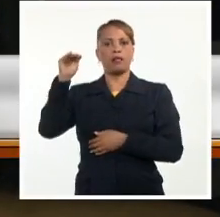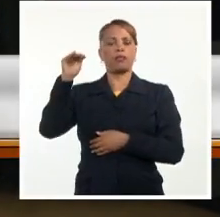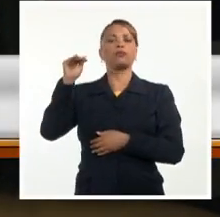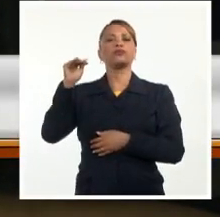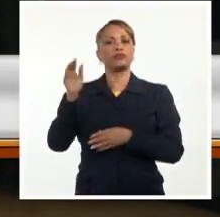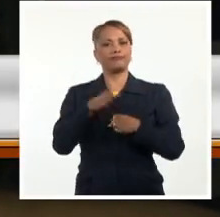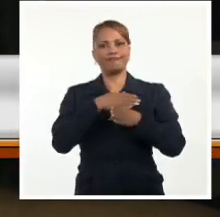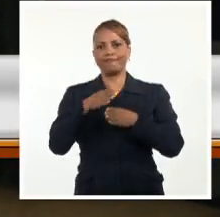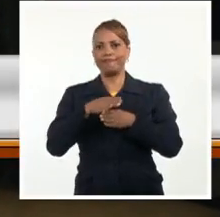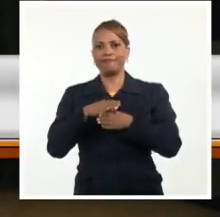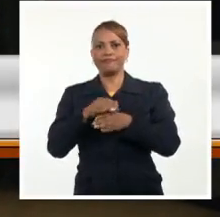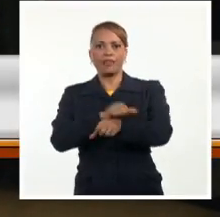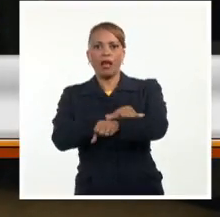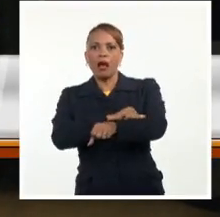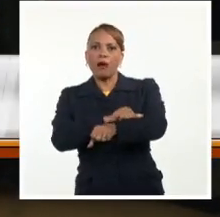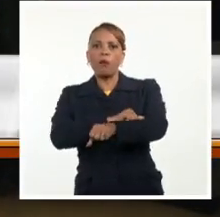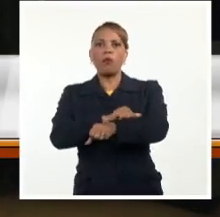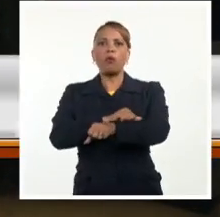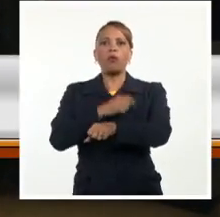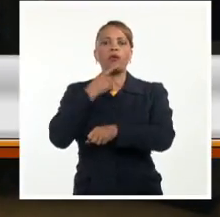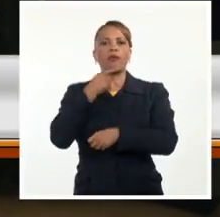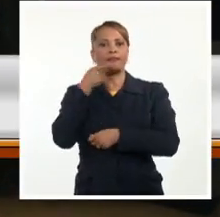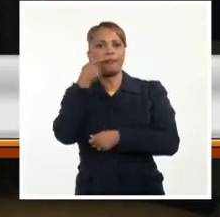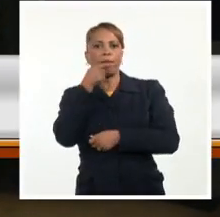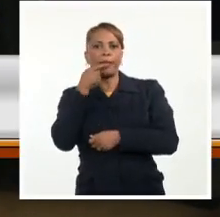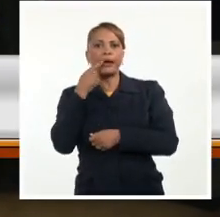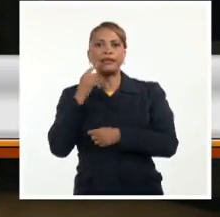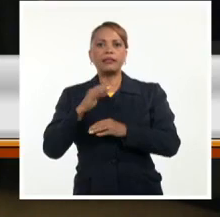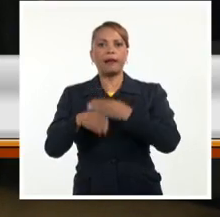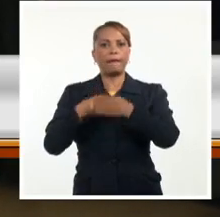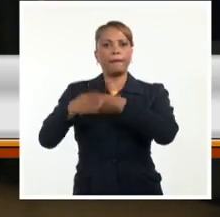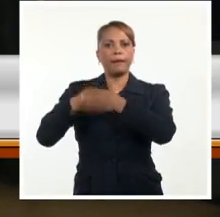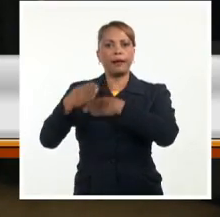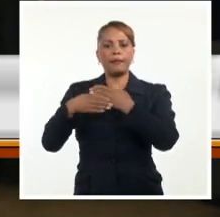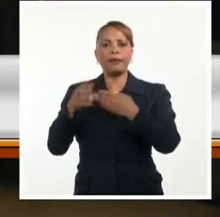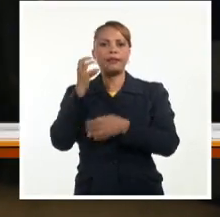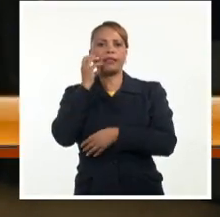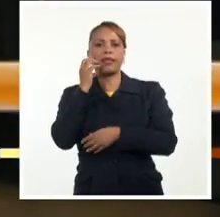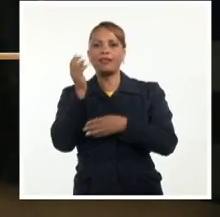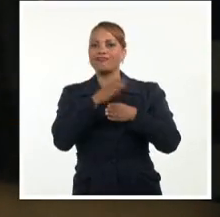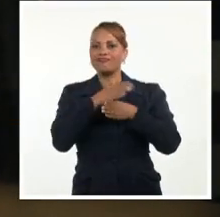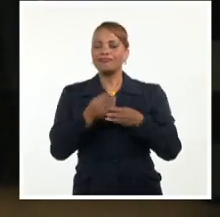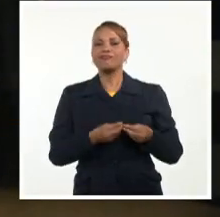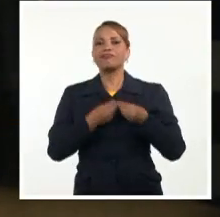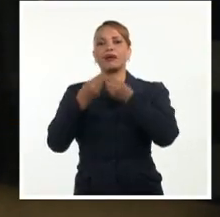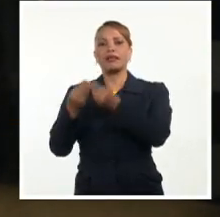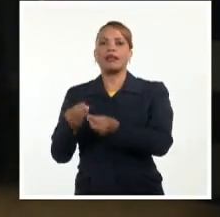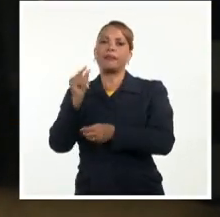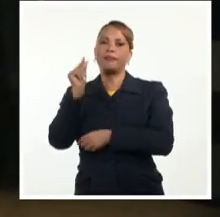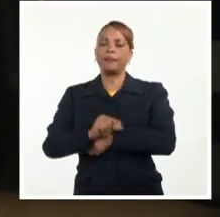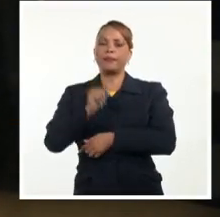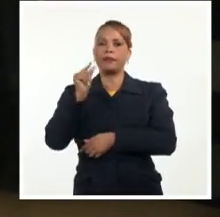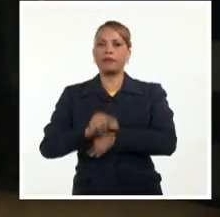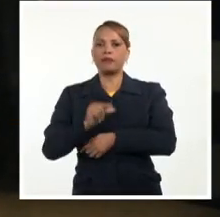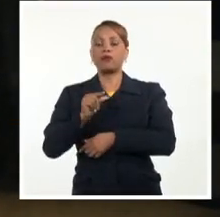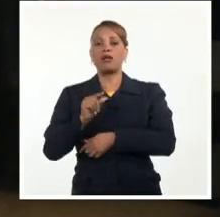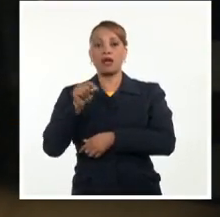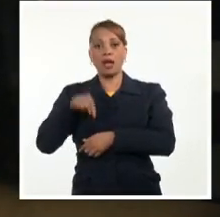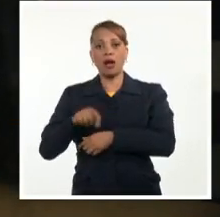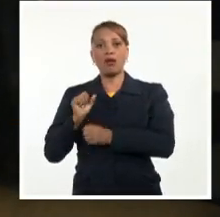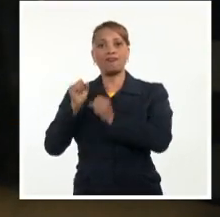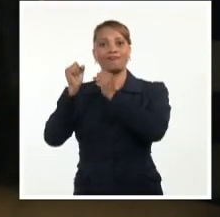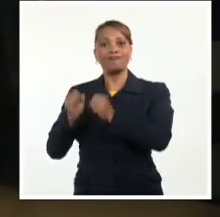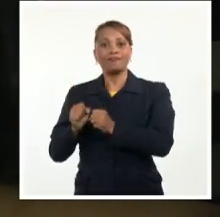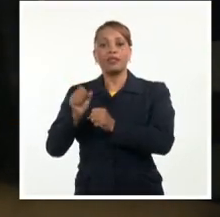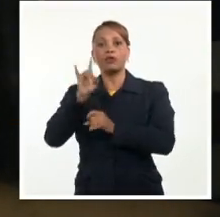aseo como jabones pastas ver sanitarios de la gente para enviar también a las personas que se encuentran evacuadas en la